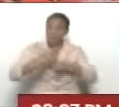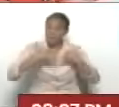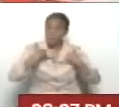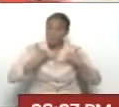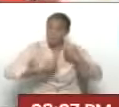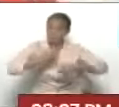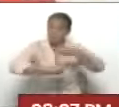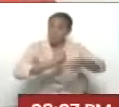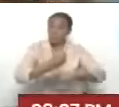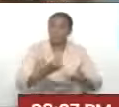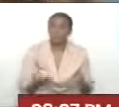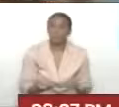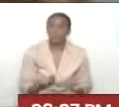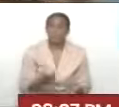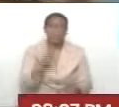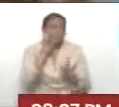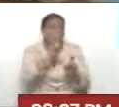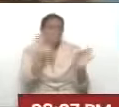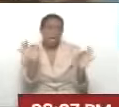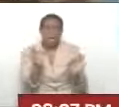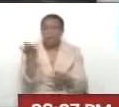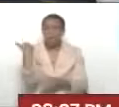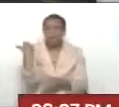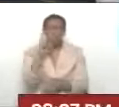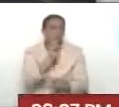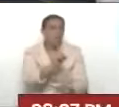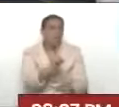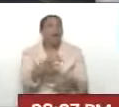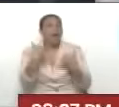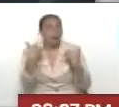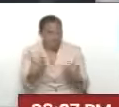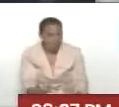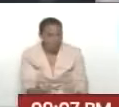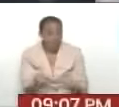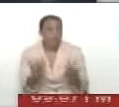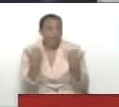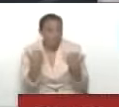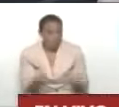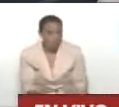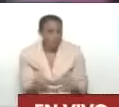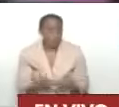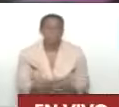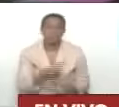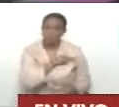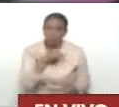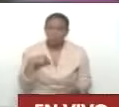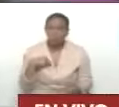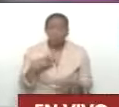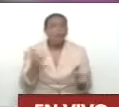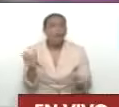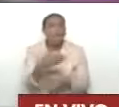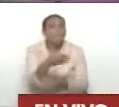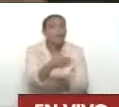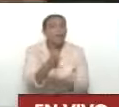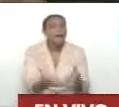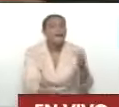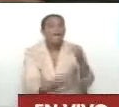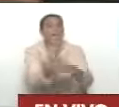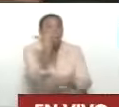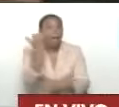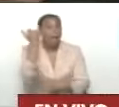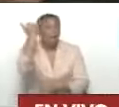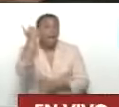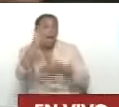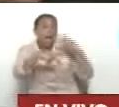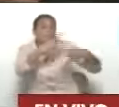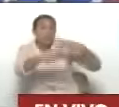Ni le daban el pescado ni le enseñaban a pescar. Ahora estamos no solo a pescar, a crear, a